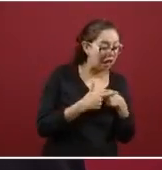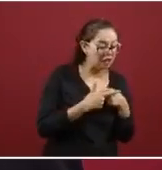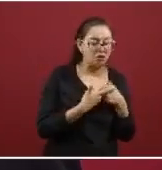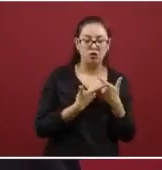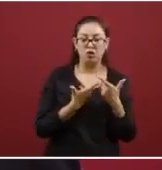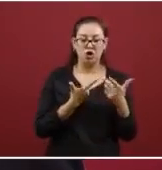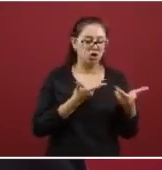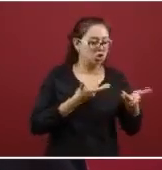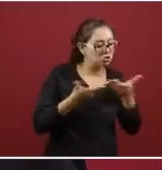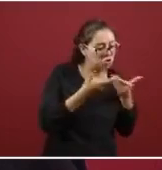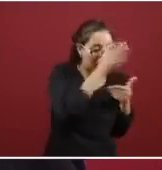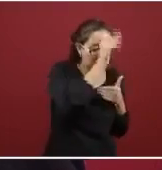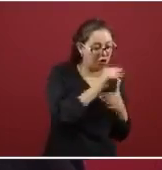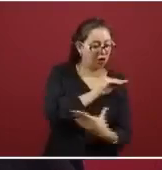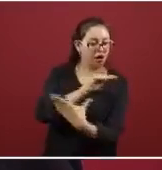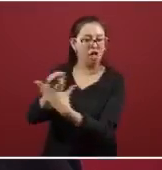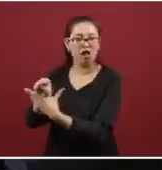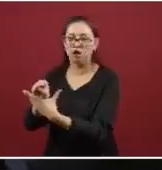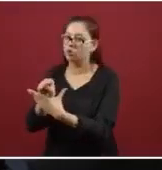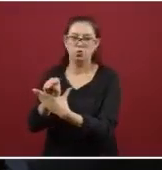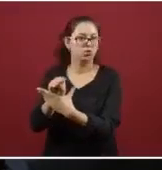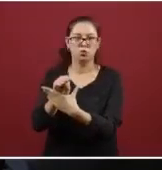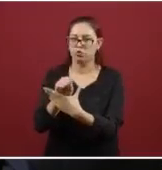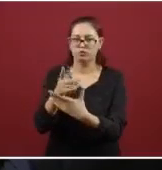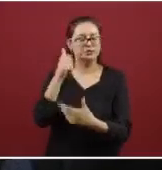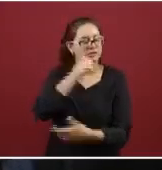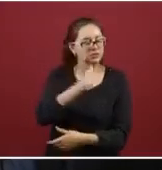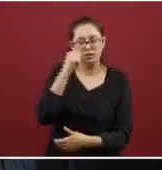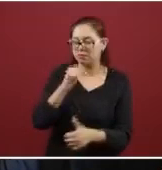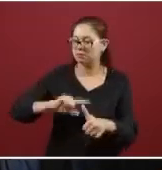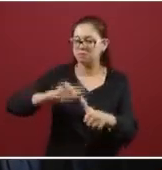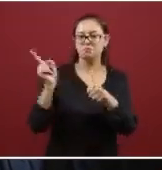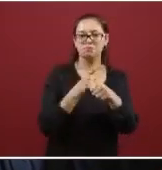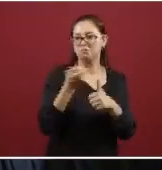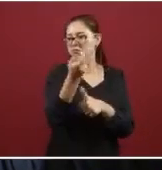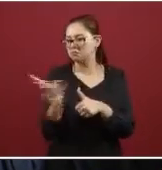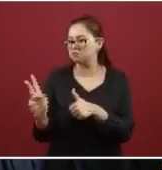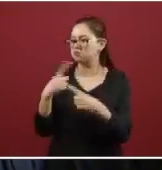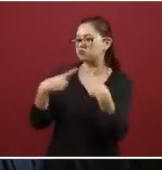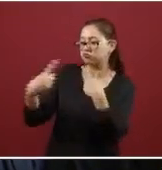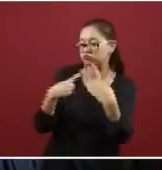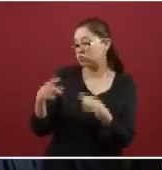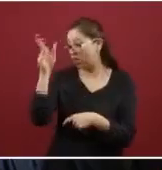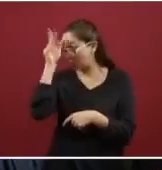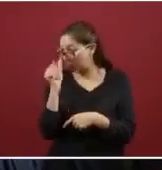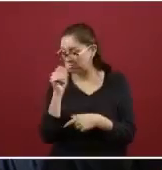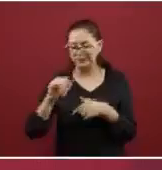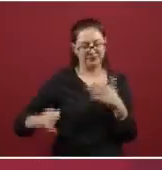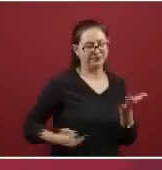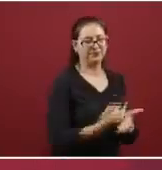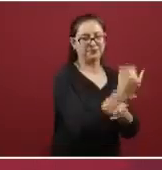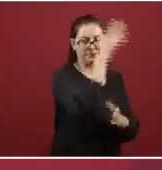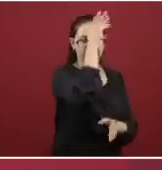que no hagan acuerdo los líderes a espaldas de los trabajadores, para